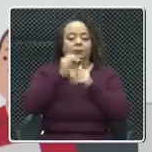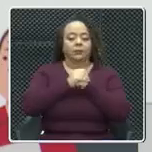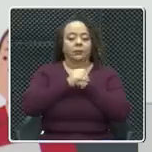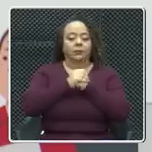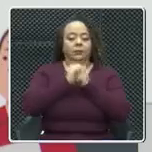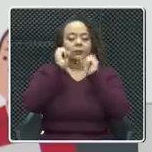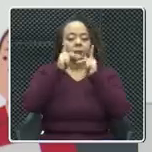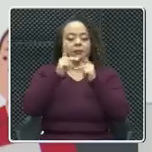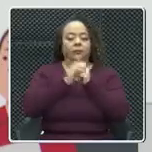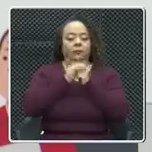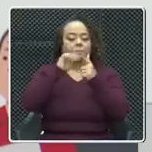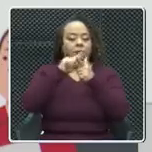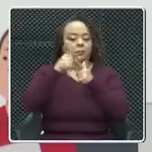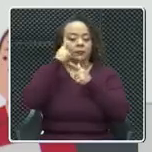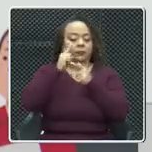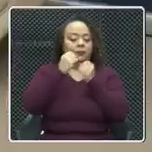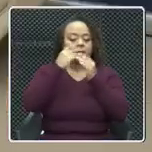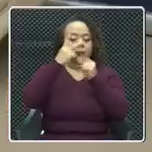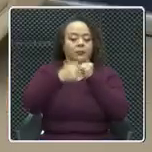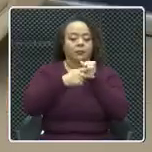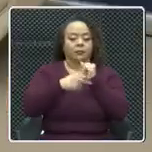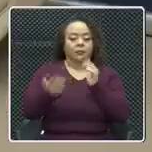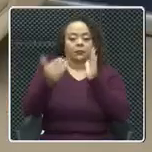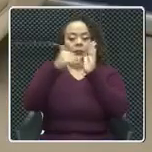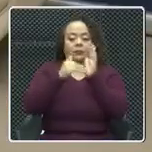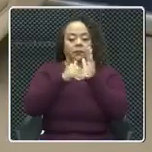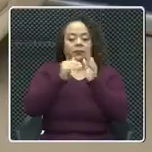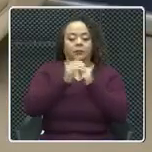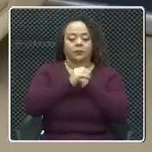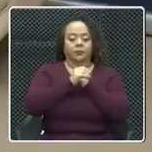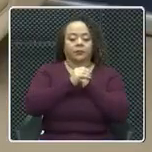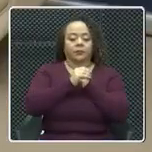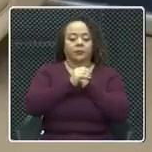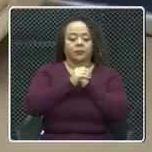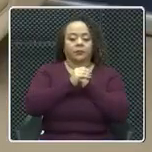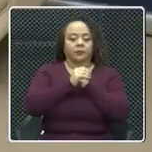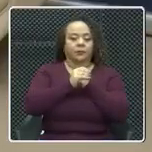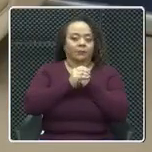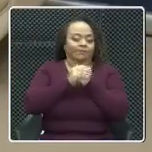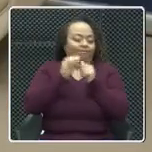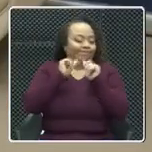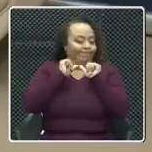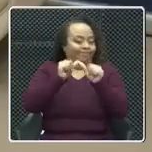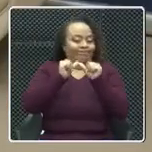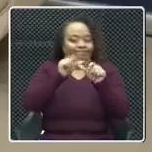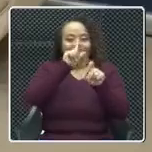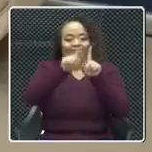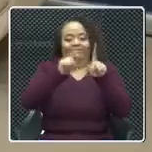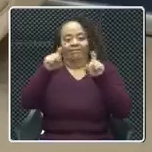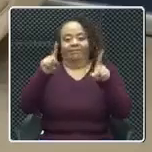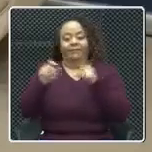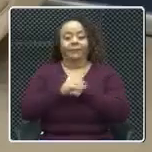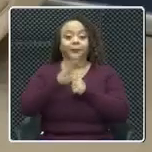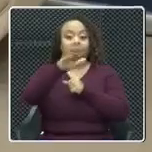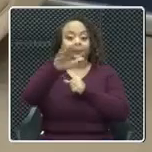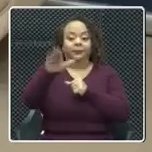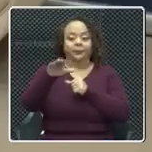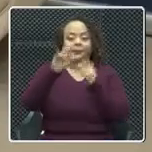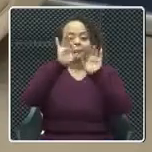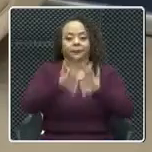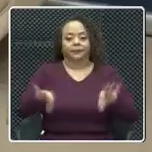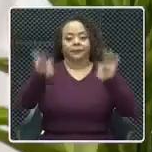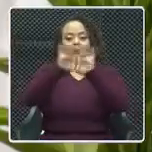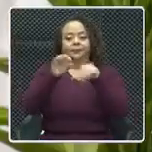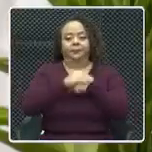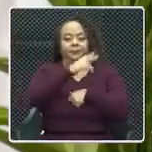Ok, entonces tal vez como para retomar y dejarlo claro porque nos siguen el montón de claro, preguntas. Importante, el